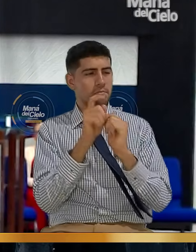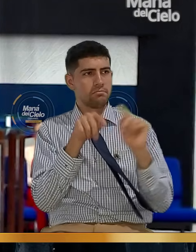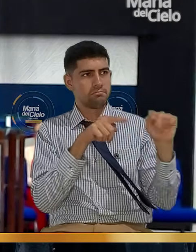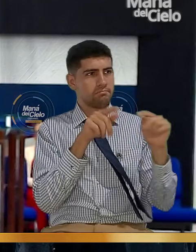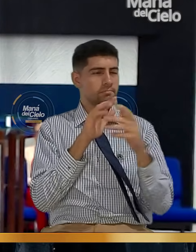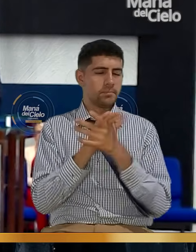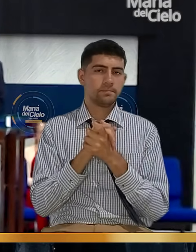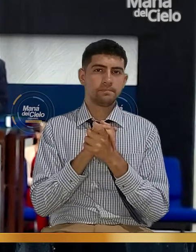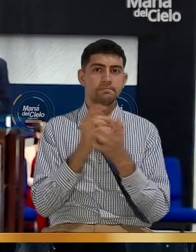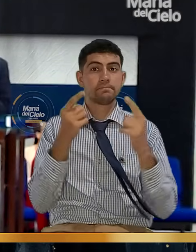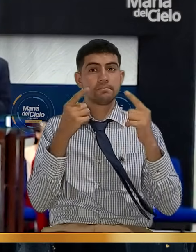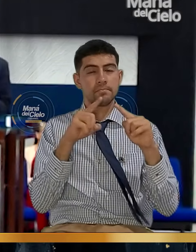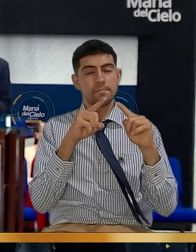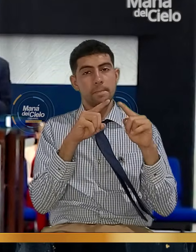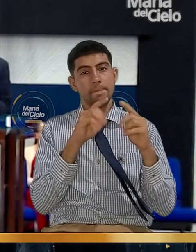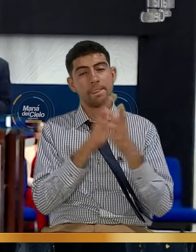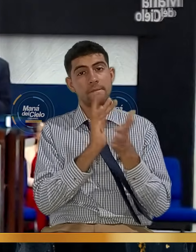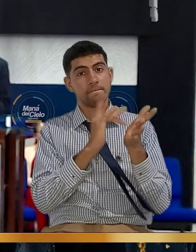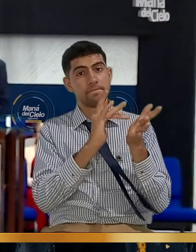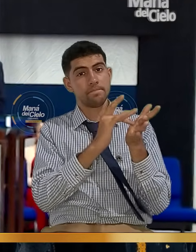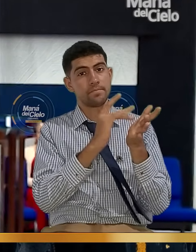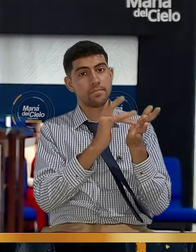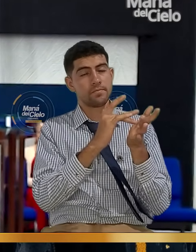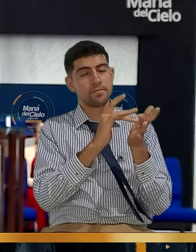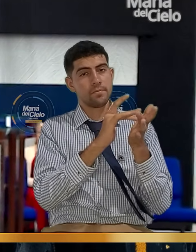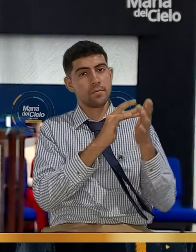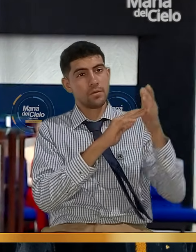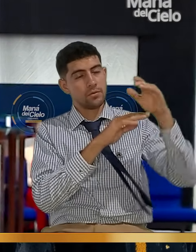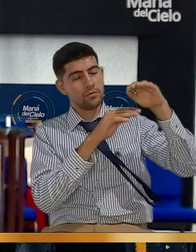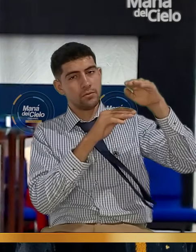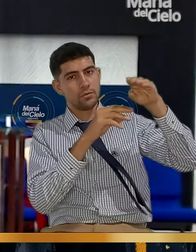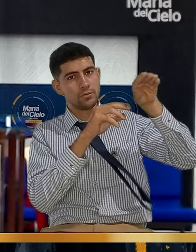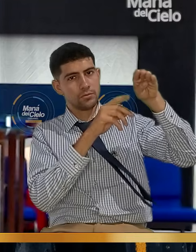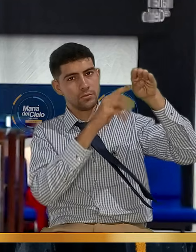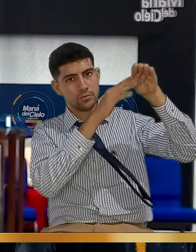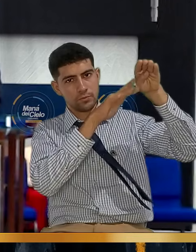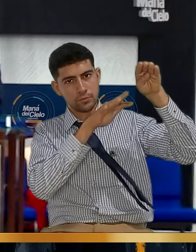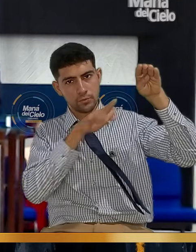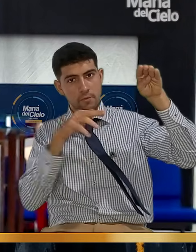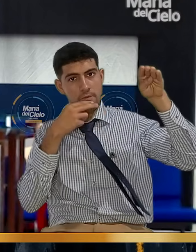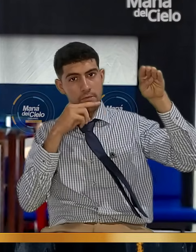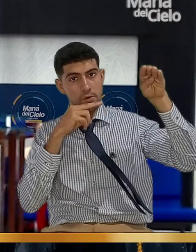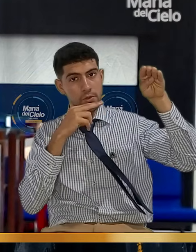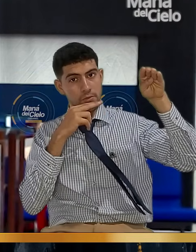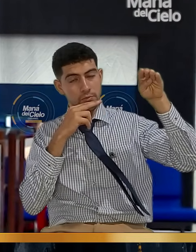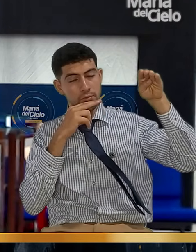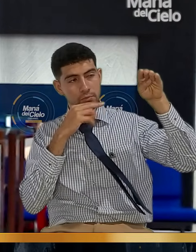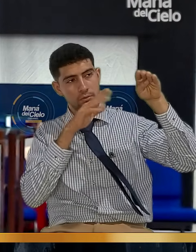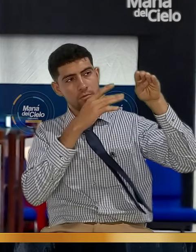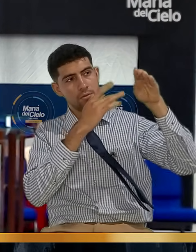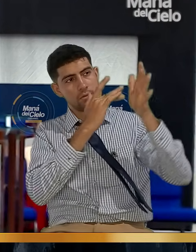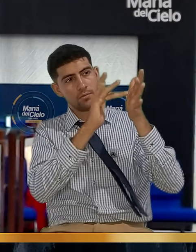y todo por el uso de tantos años. Hoy limpiamos los aires acondicionados, vino